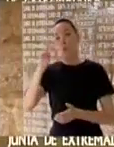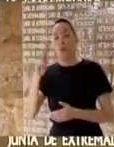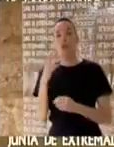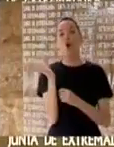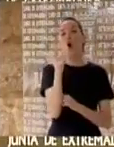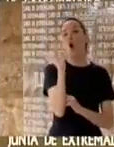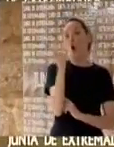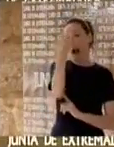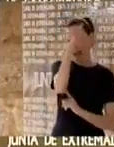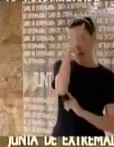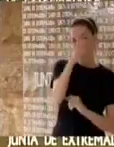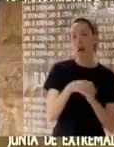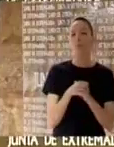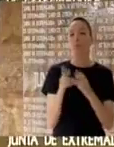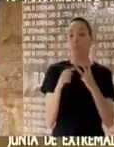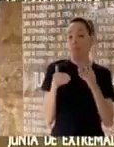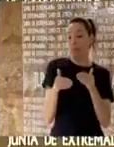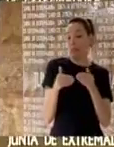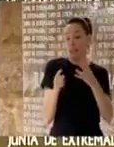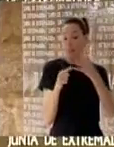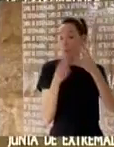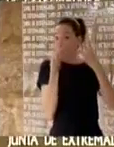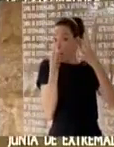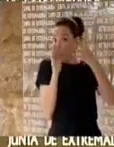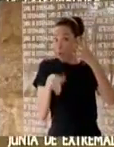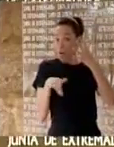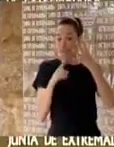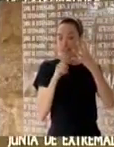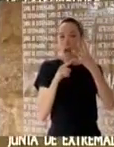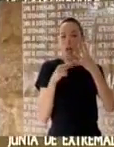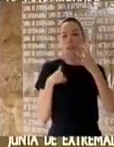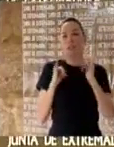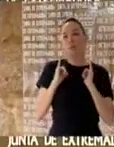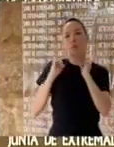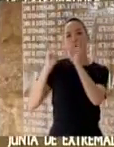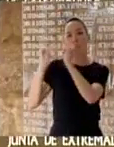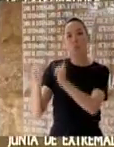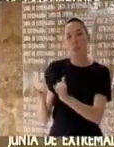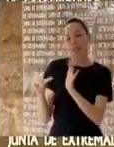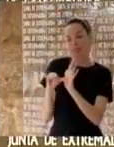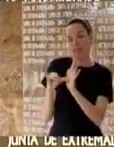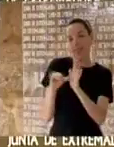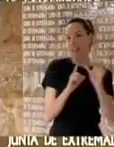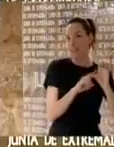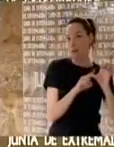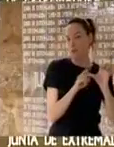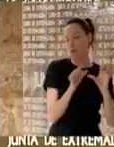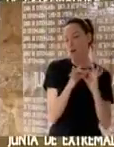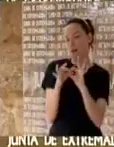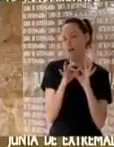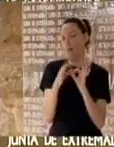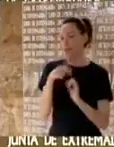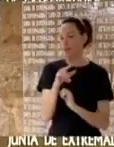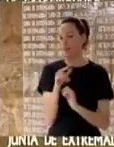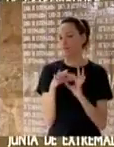A finales de mayo, por cierto, voy a estar presidente en una tierra muy próxima a Extremadura y con la que tienen ustedes muchos lazos